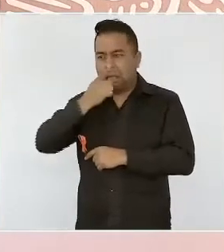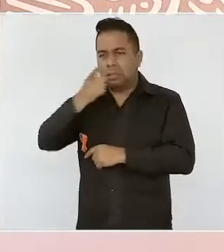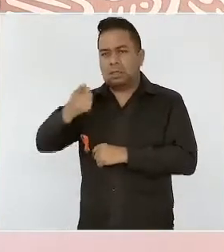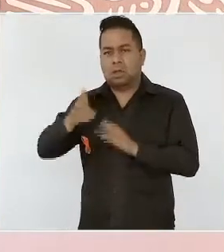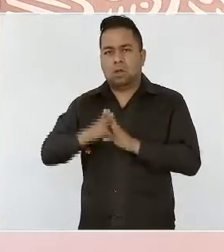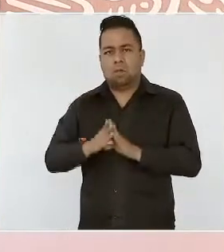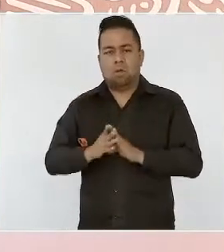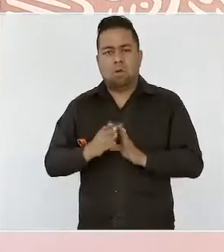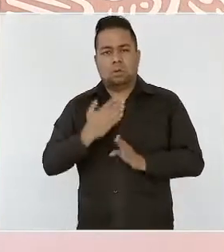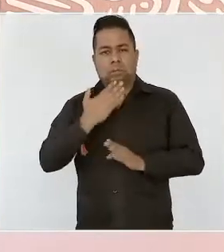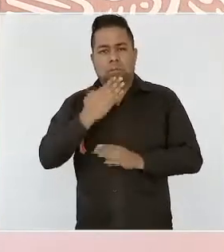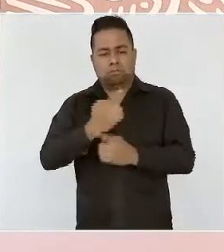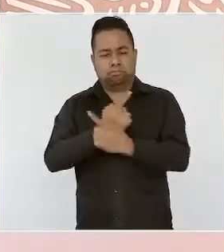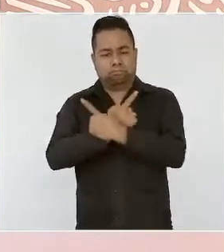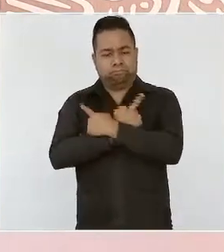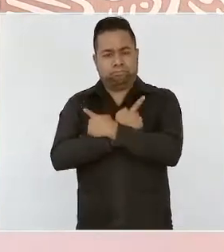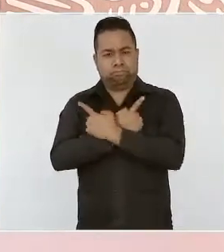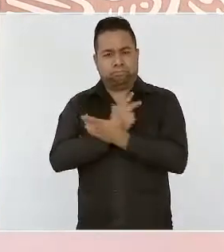buenos modales.